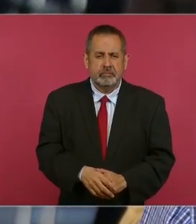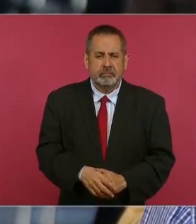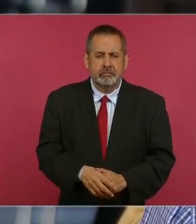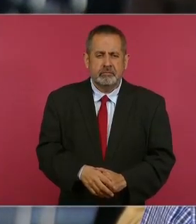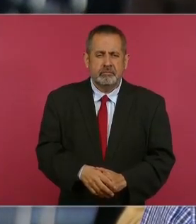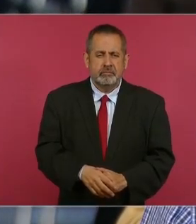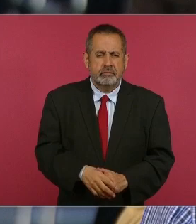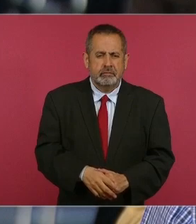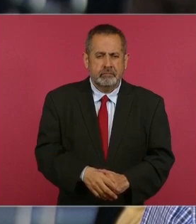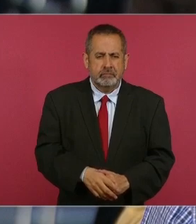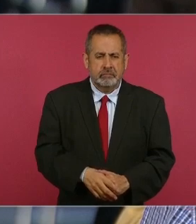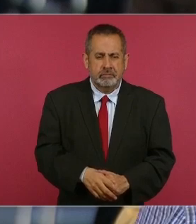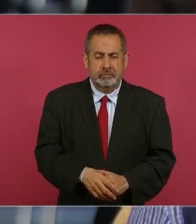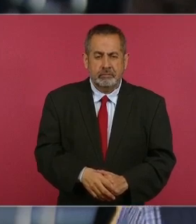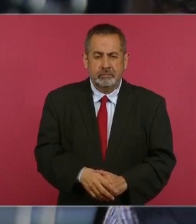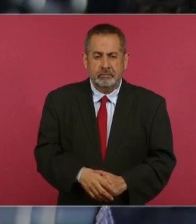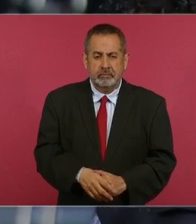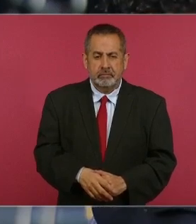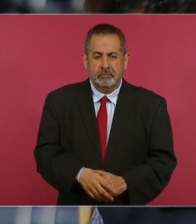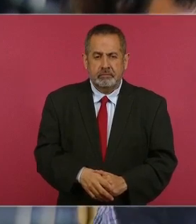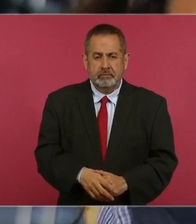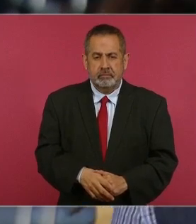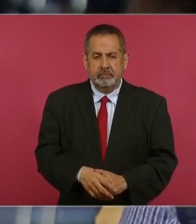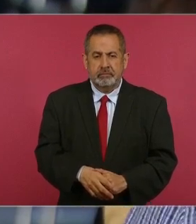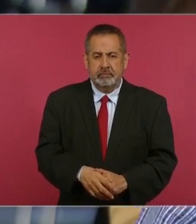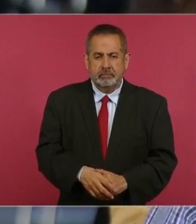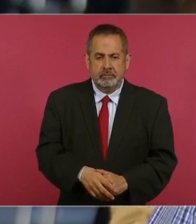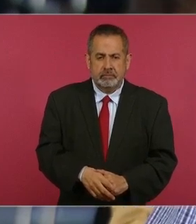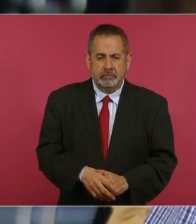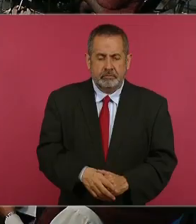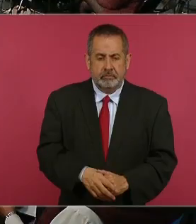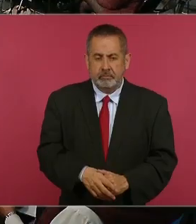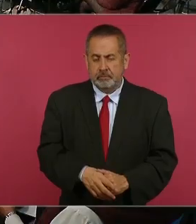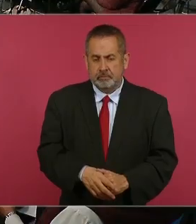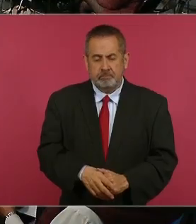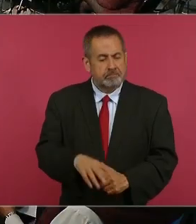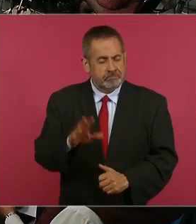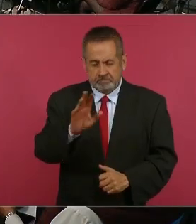Boletín de la CONAGUA de lunes y están avisando que extremen precauciones. No es